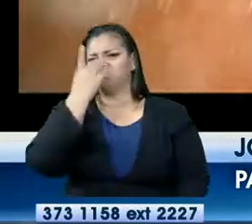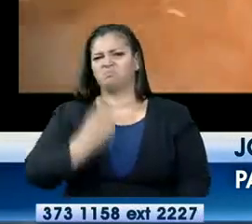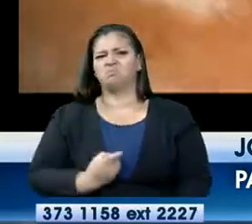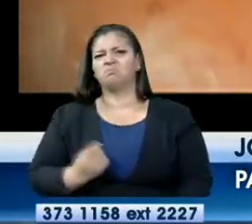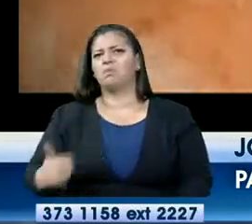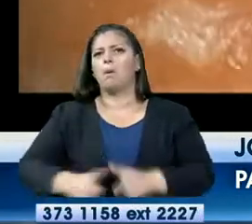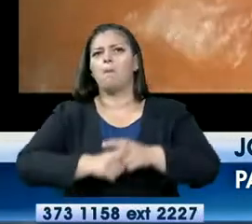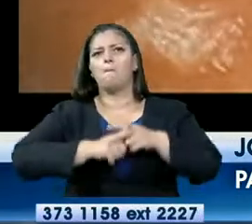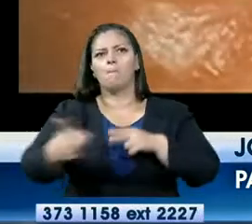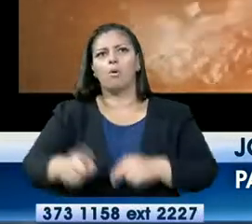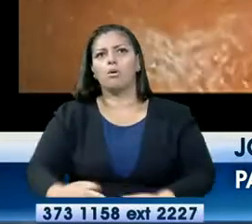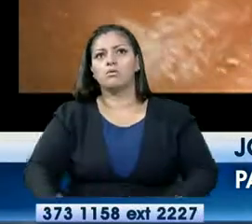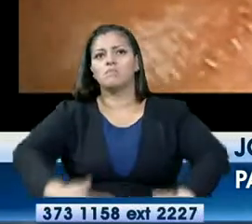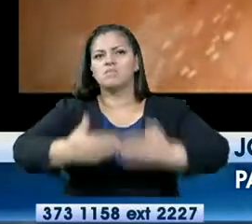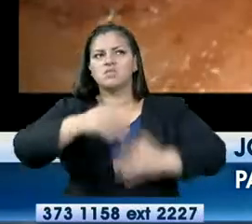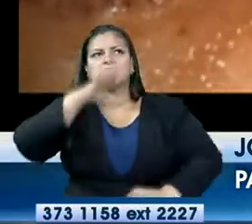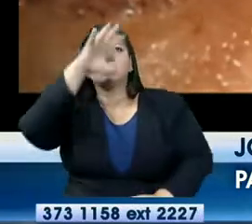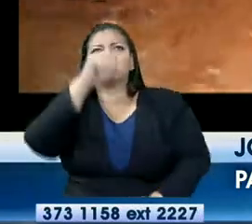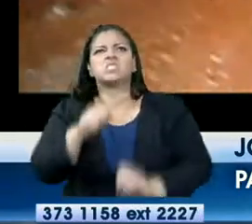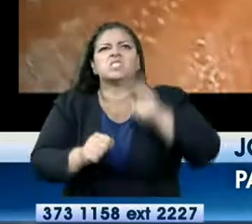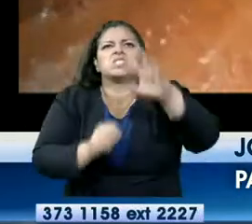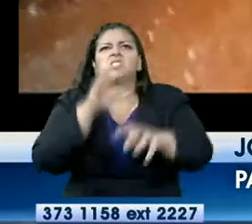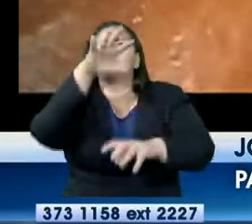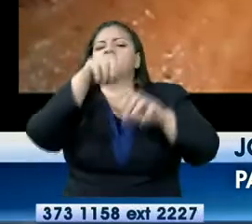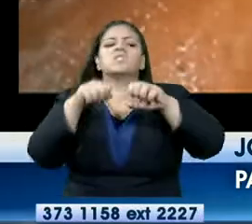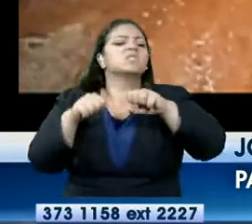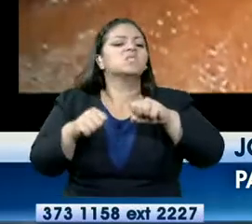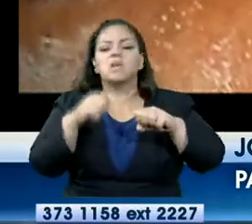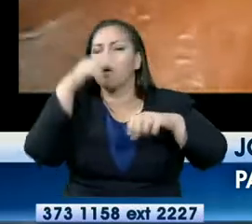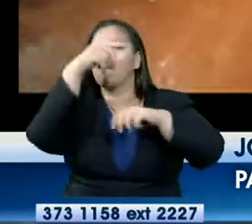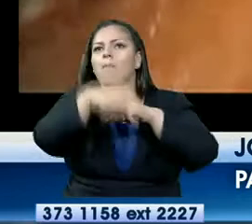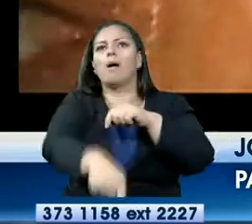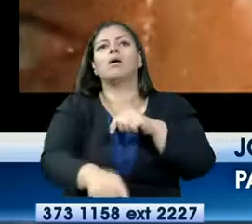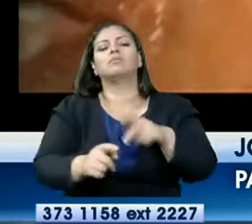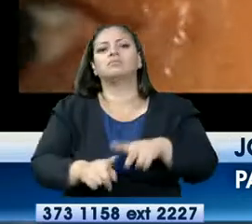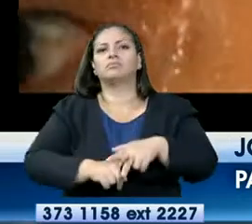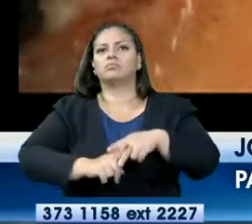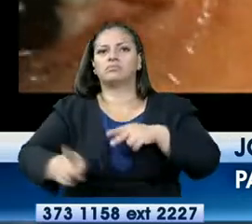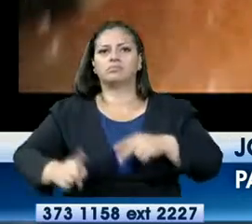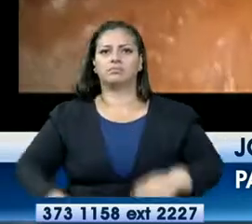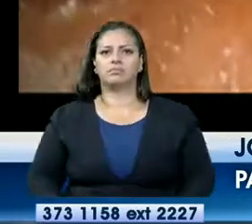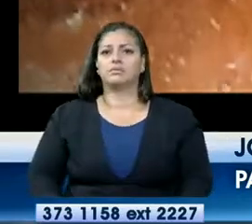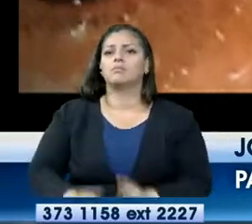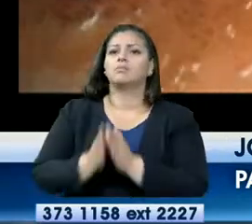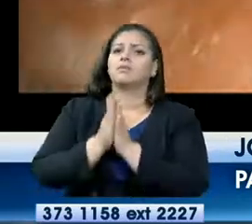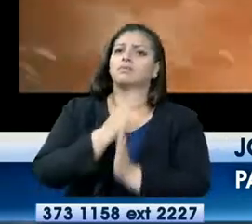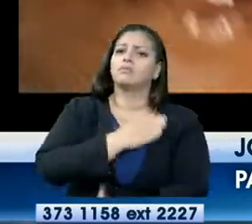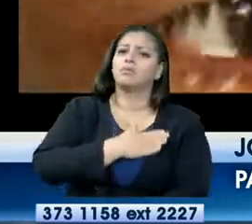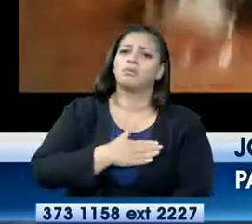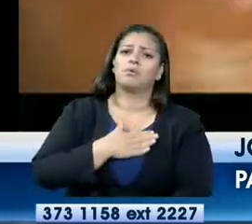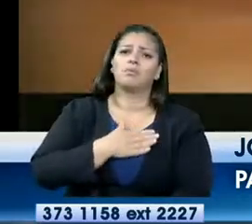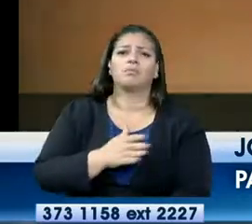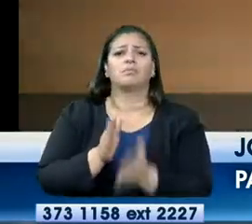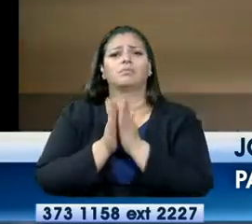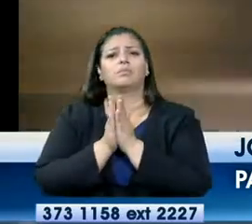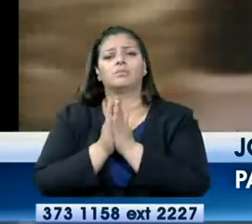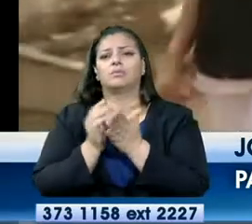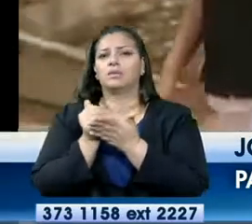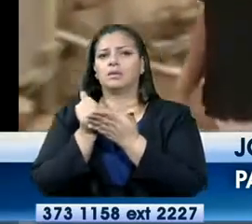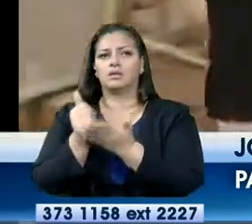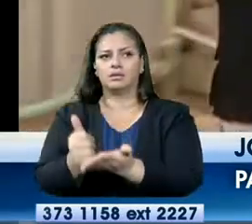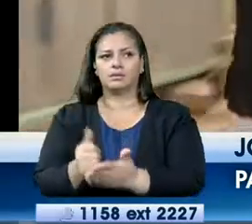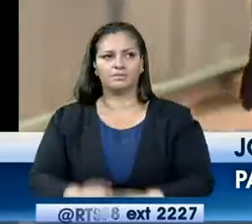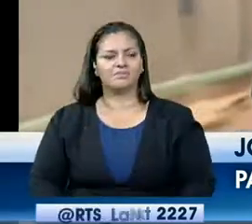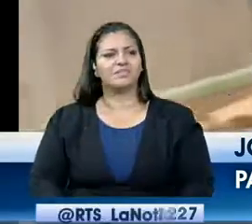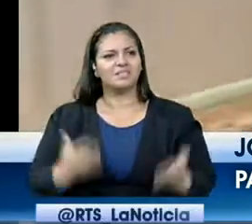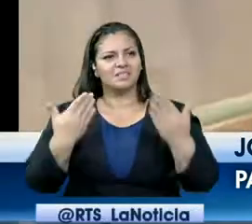que él se recupere, que reciba un tratamiento, que me ayuden las personas que son especialistas en esto. Y la ayuda